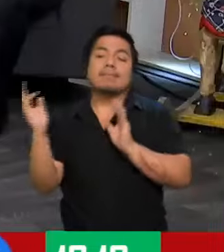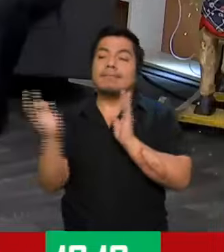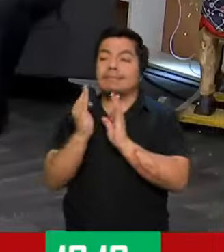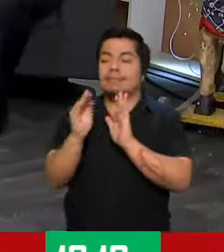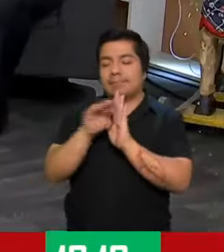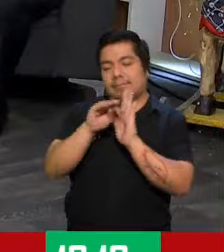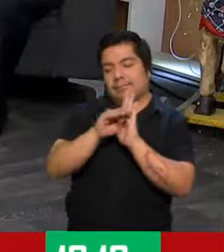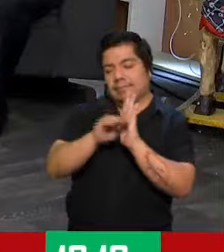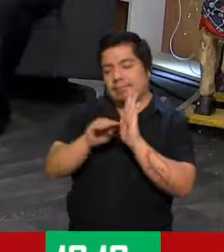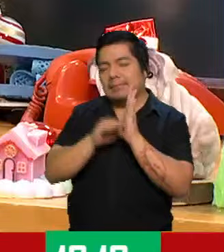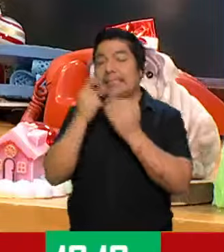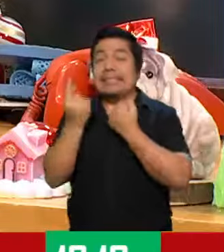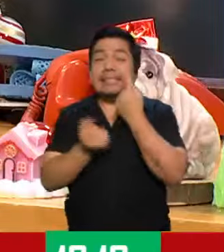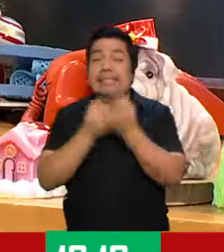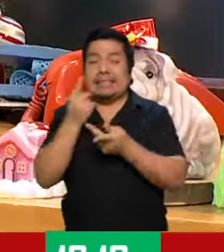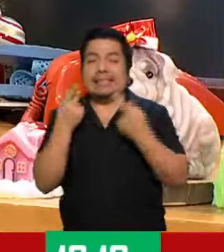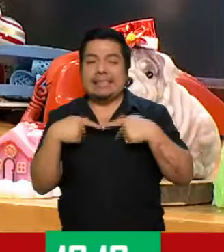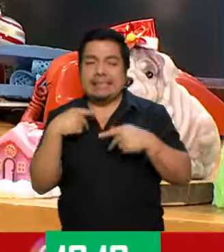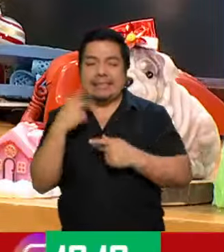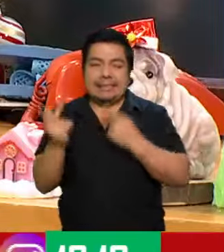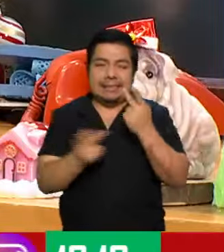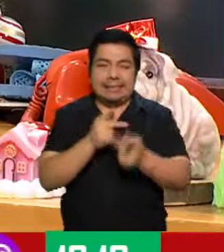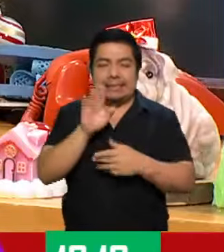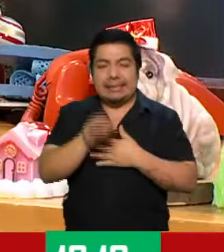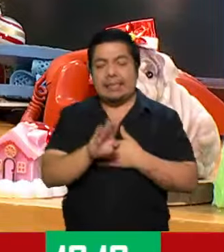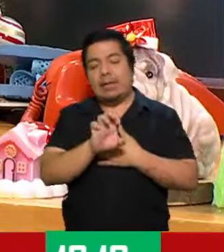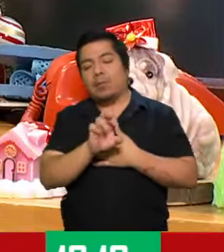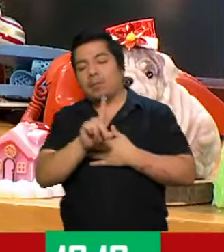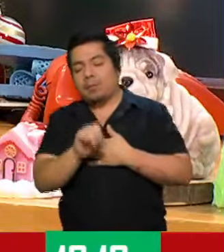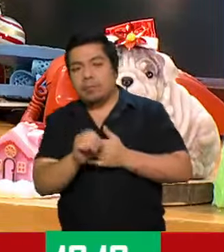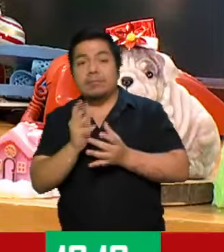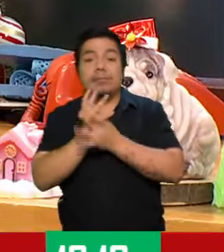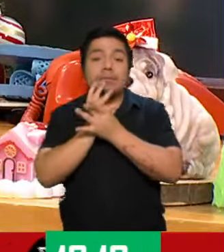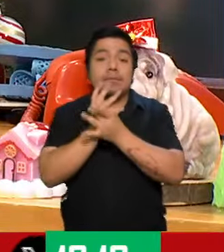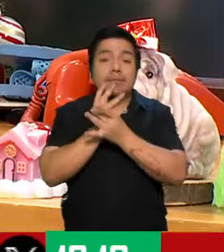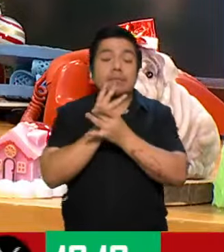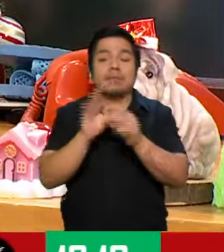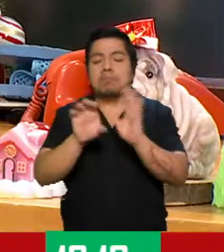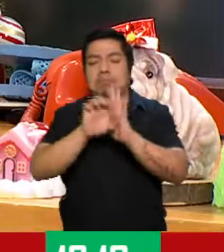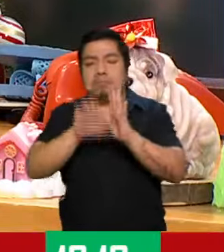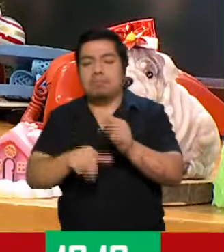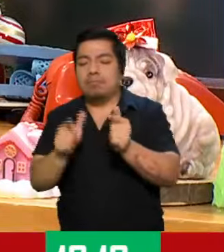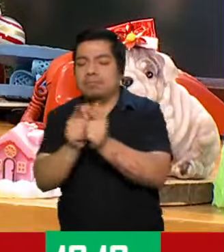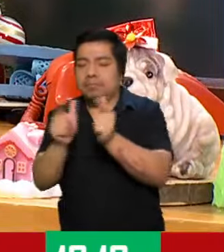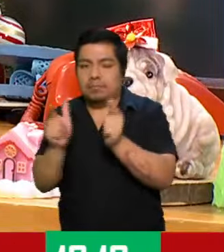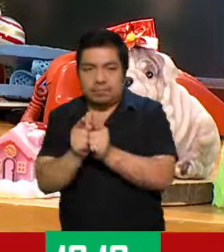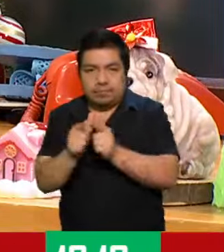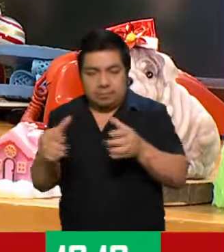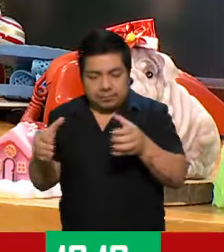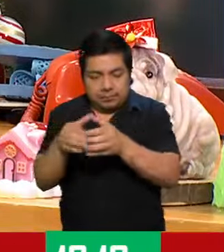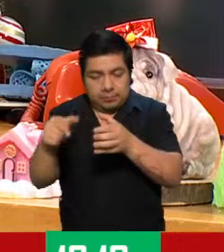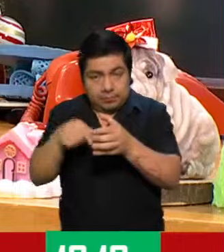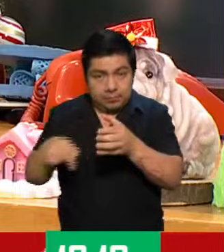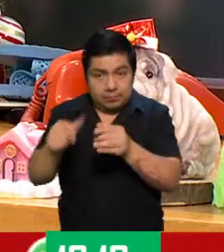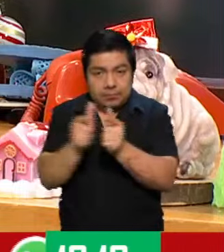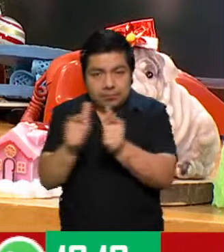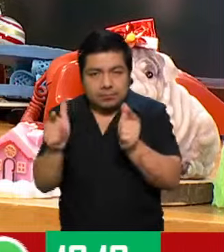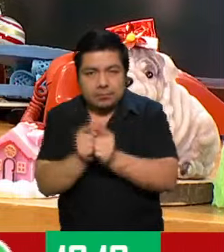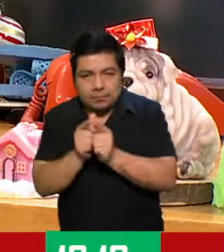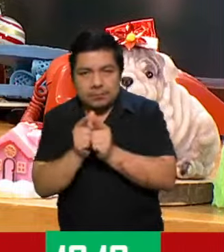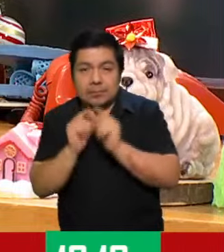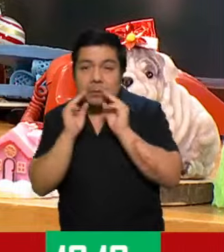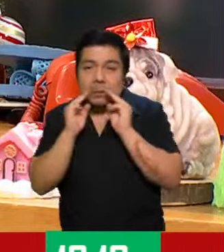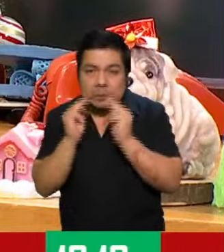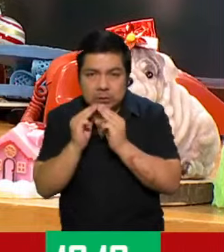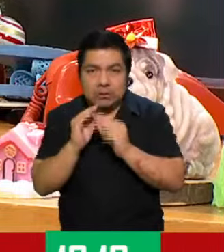preguntas de venga, público. Que nos ve. Bruno Méndez dice, ¿qué se hace con los grupos, qué va a hacer o qué se está haciendo con los grupos